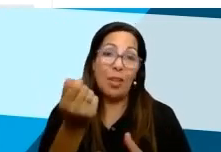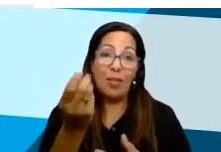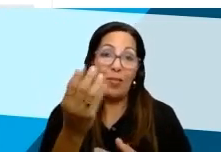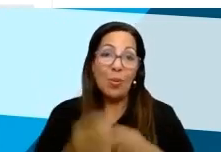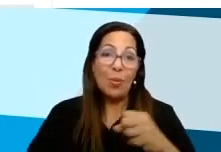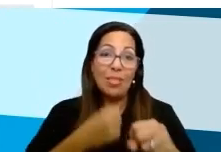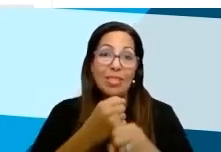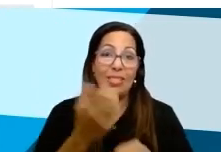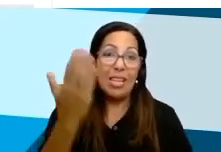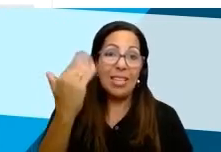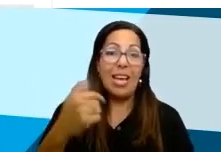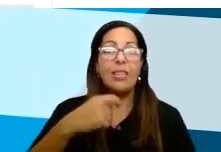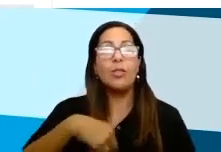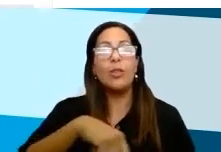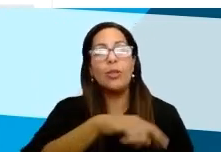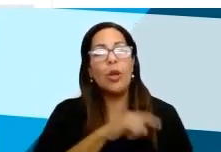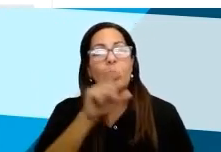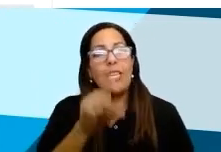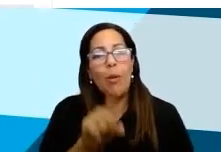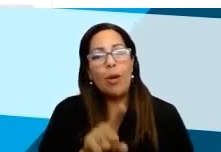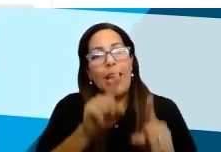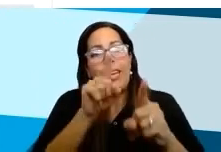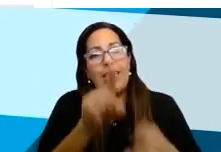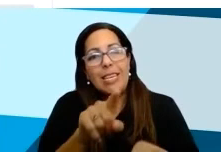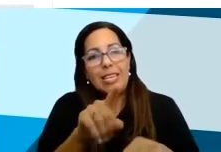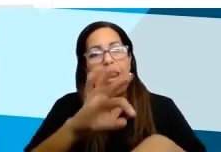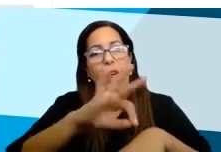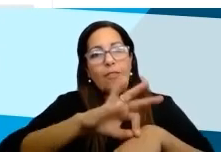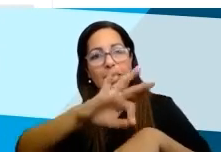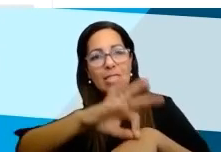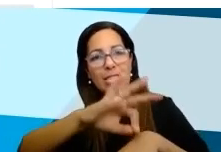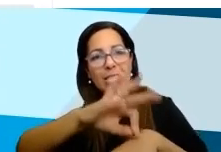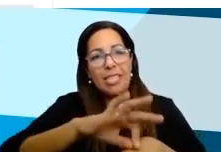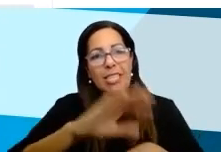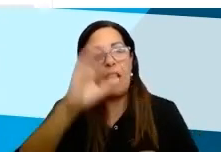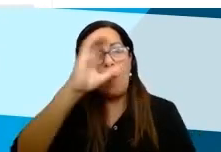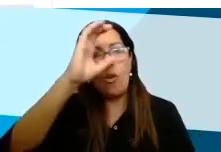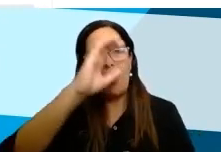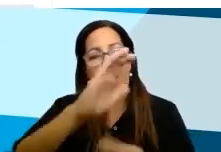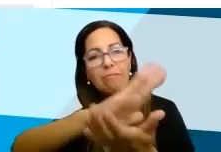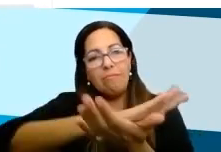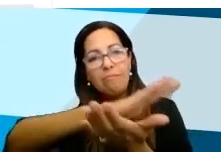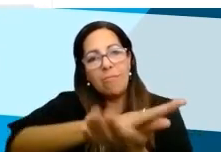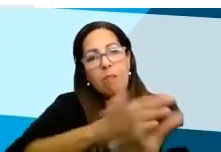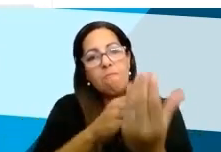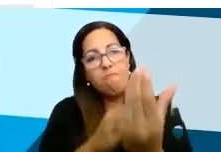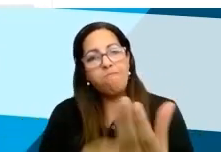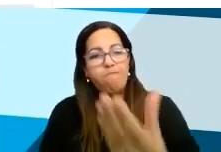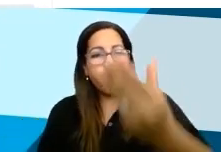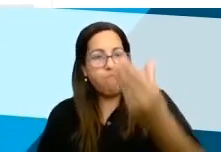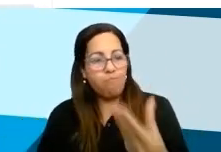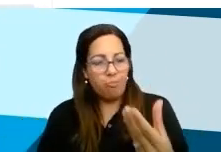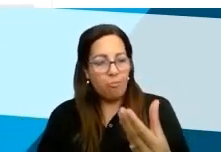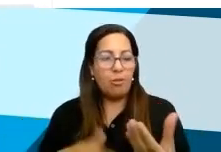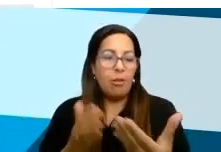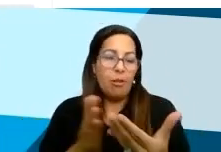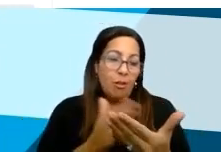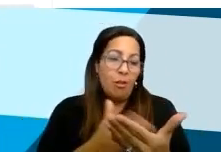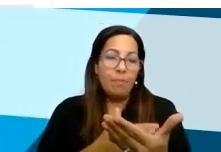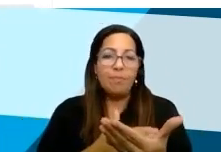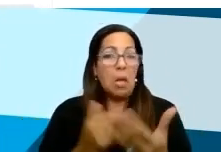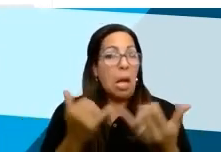en las que teníamos que físicamente acudir a conseguir unos pliegos ¿no? Ahora podemos descargarlo tranquilamente